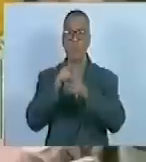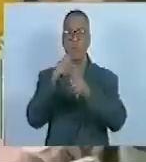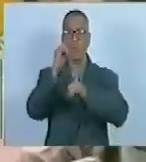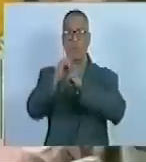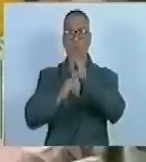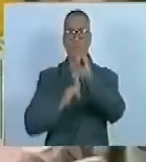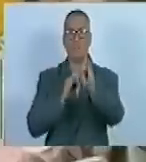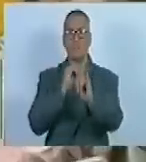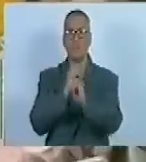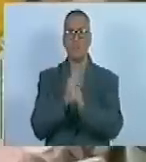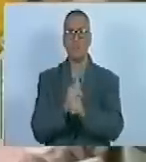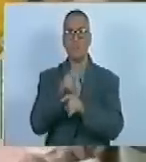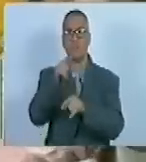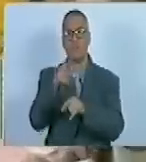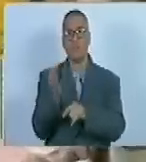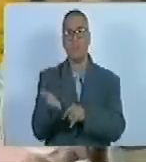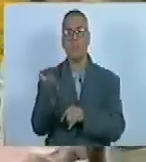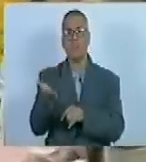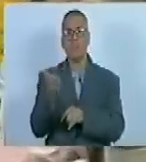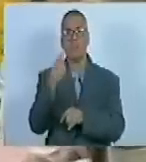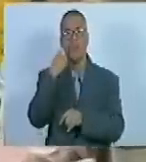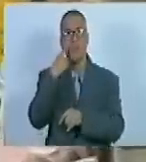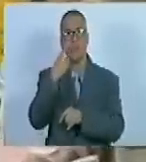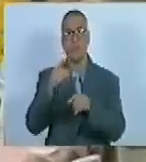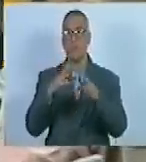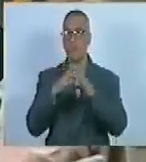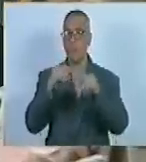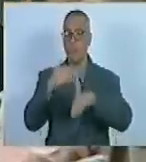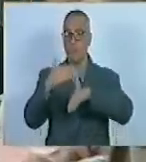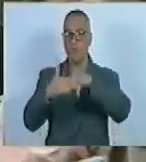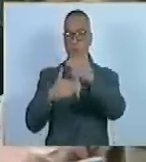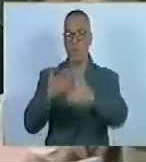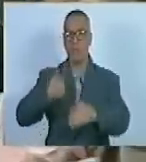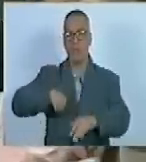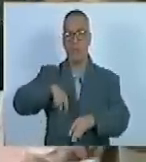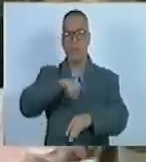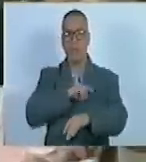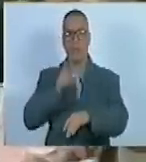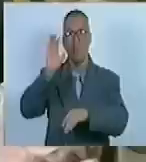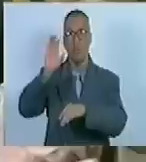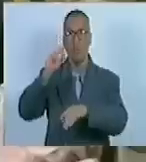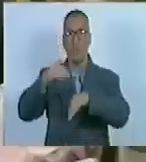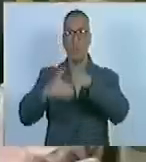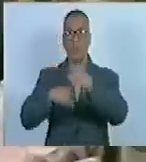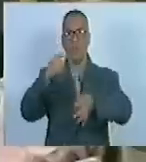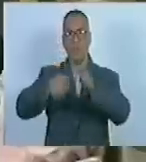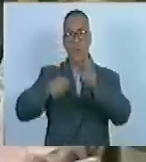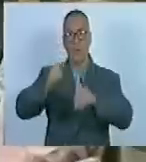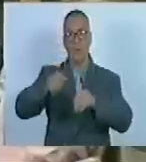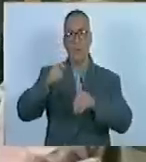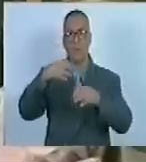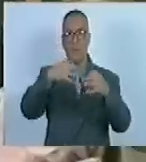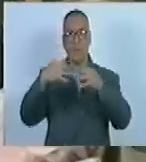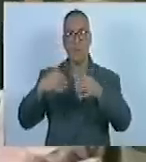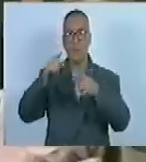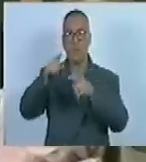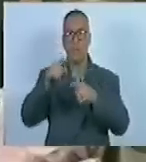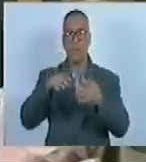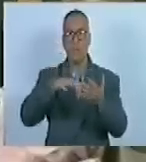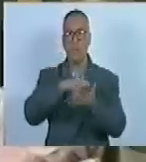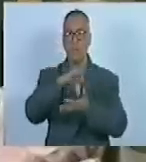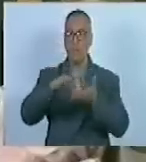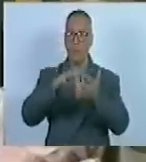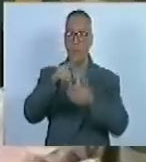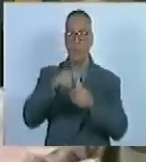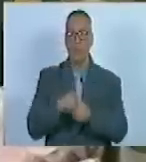internacional, es importante ver todos los avances que nuestro país ha dado en materia jurídica en la lucha contra este fenómeno. Hemos